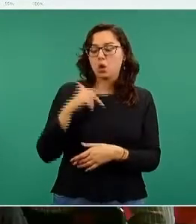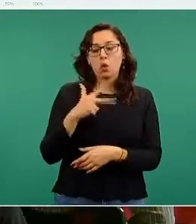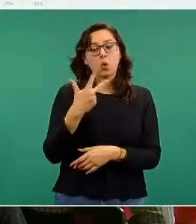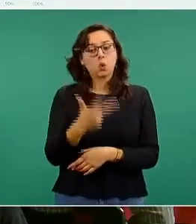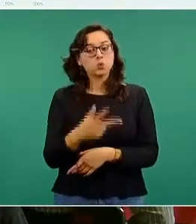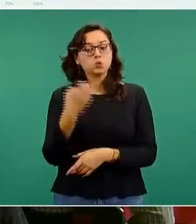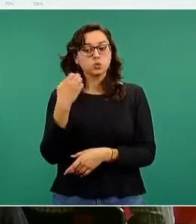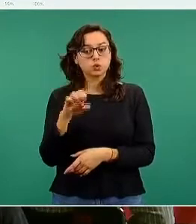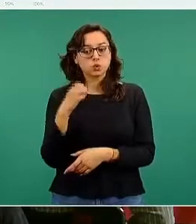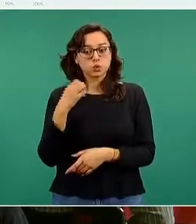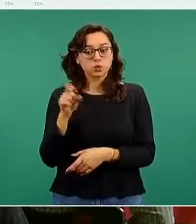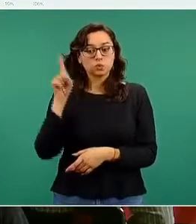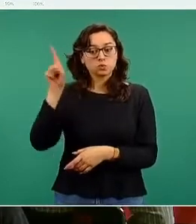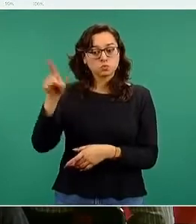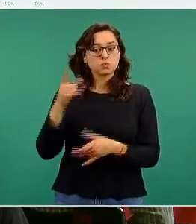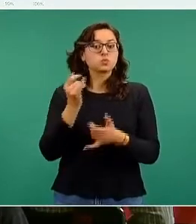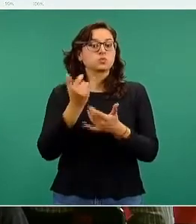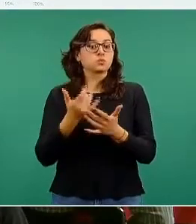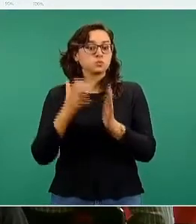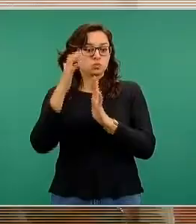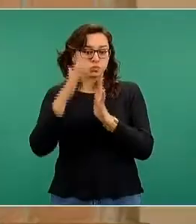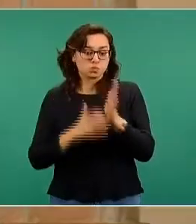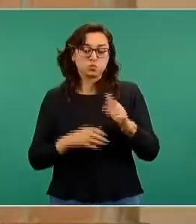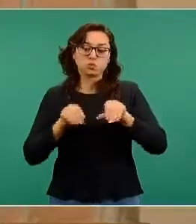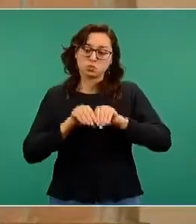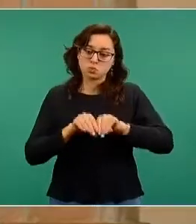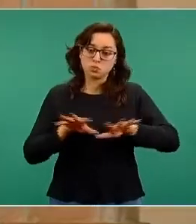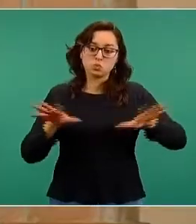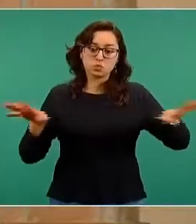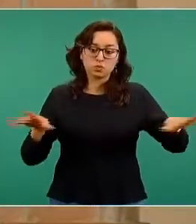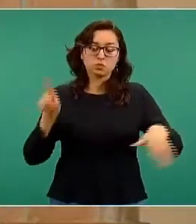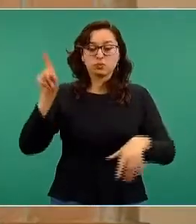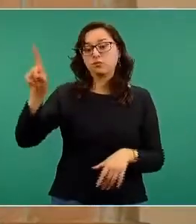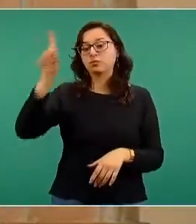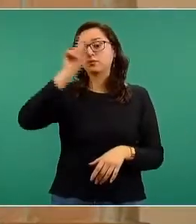enero en un documento de acceso público, que es la